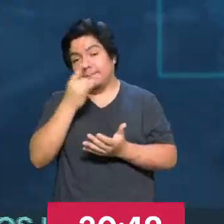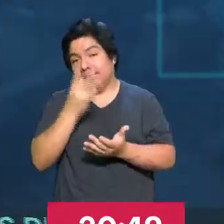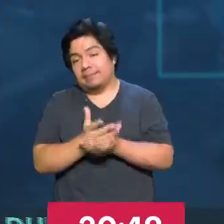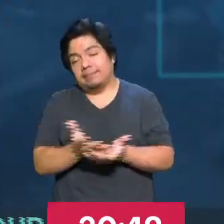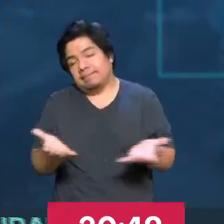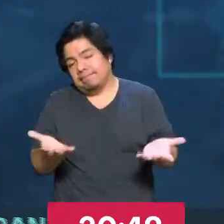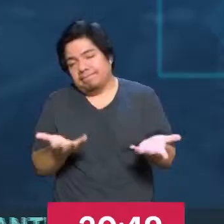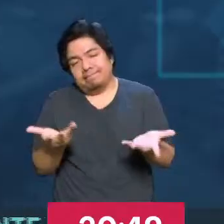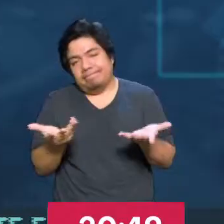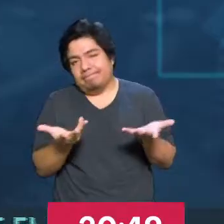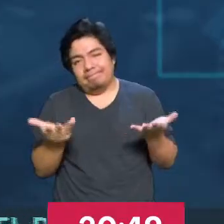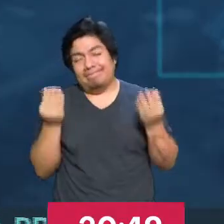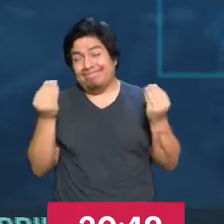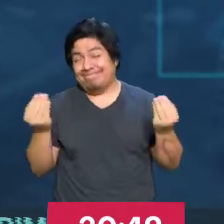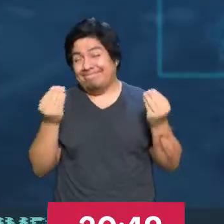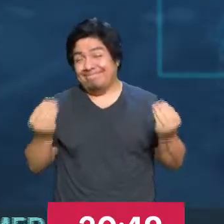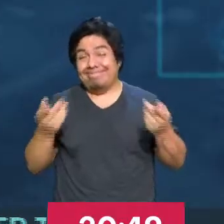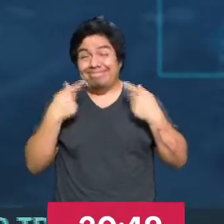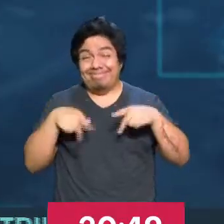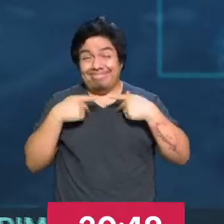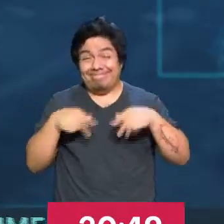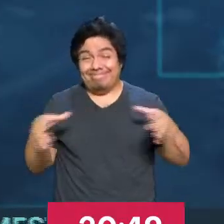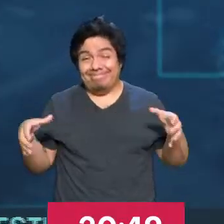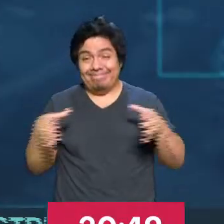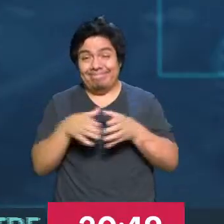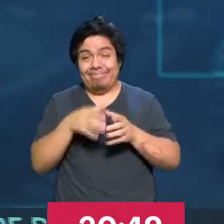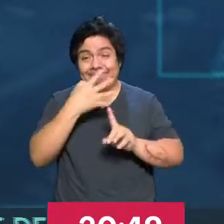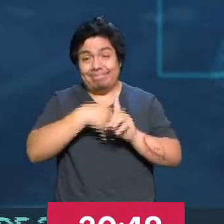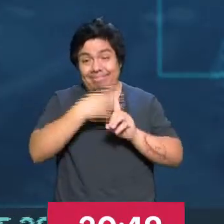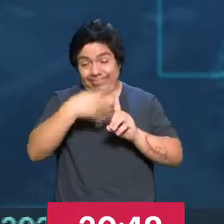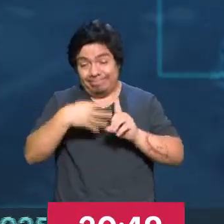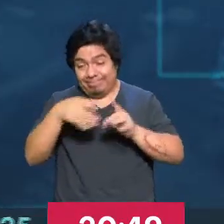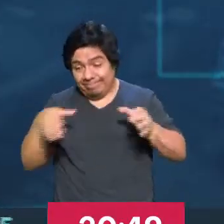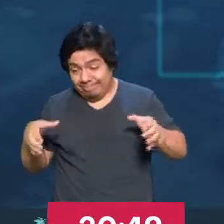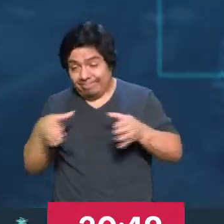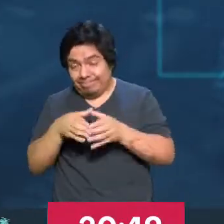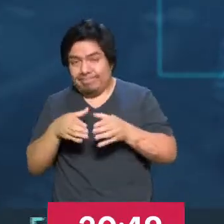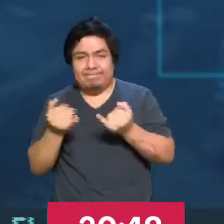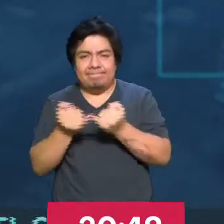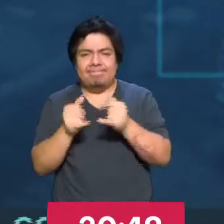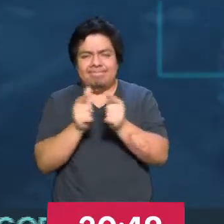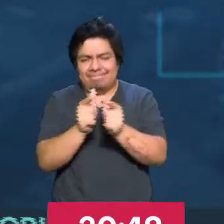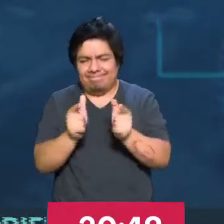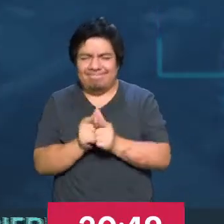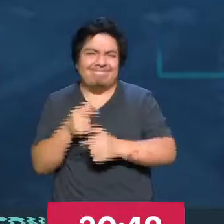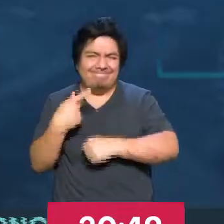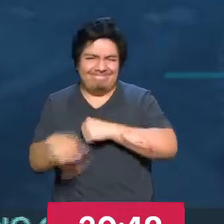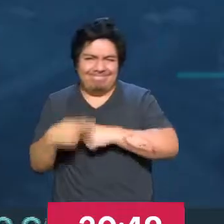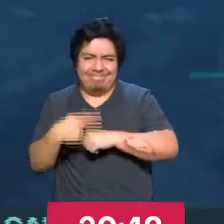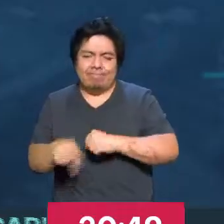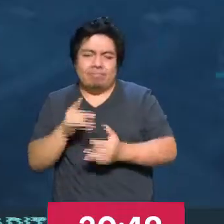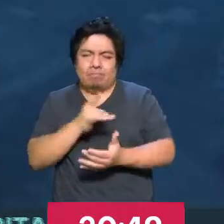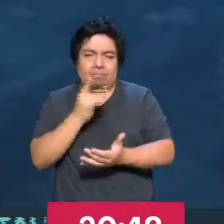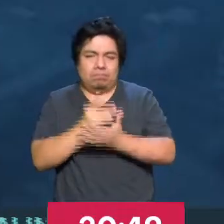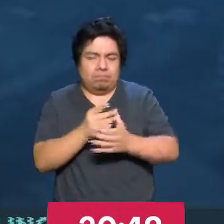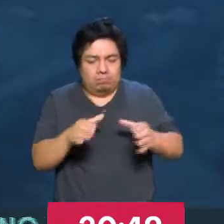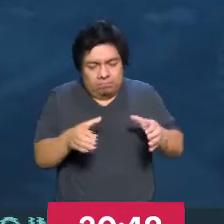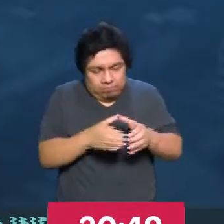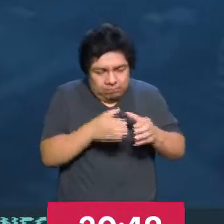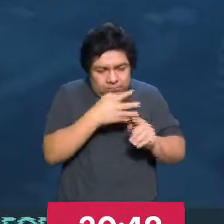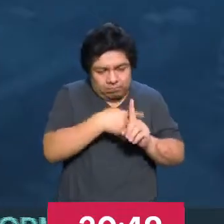que las miles de personas que pertenecemos a la diversidad sexual y a los grupos vulnerables, porque no solo es para